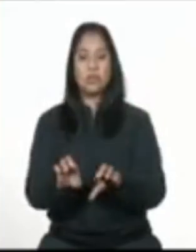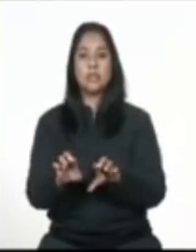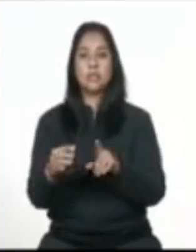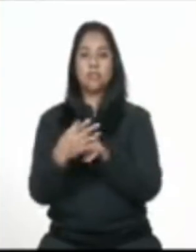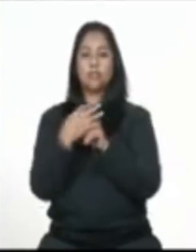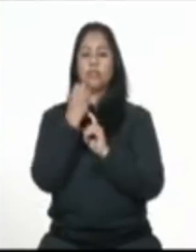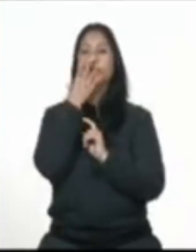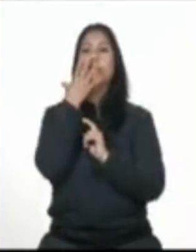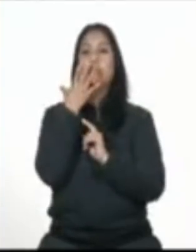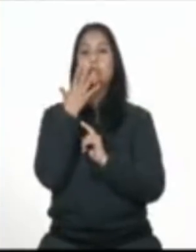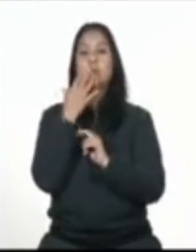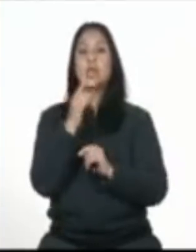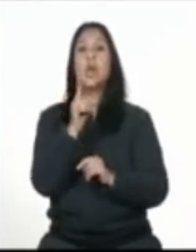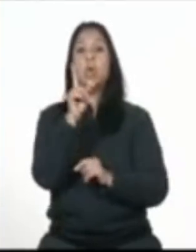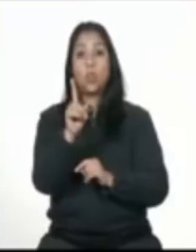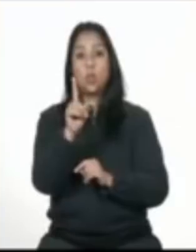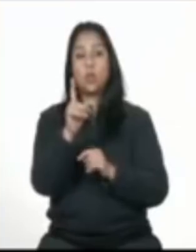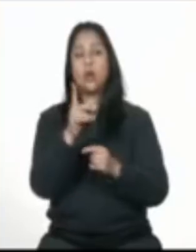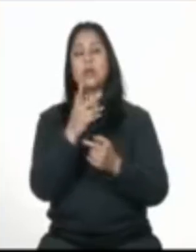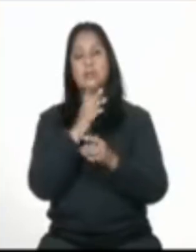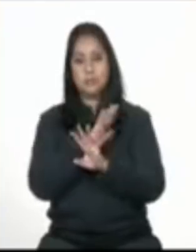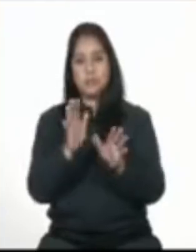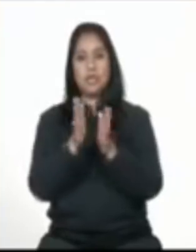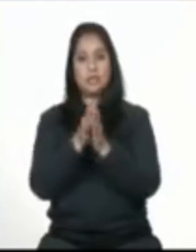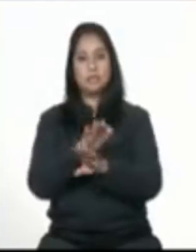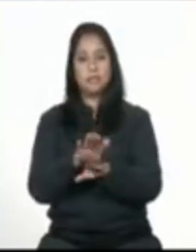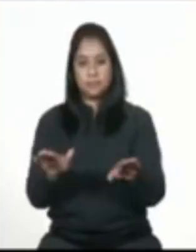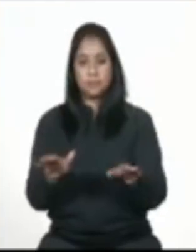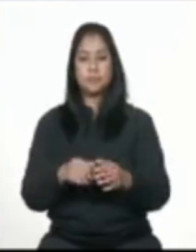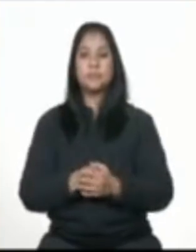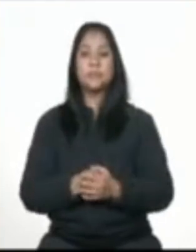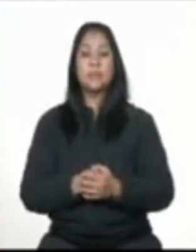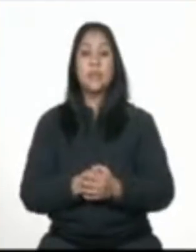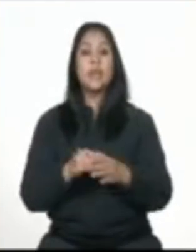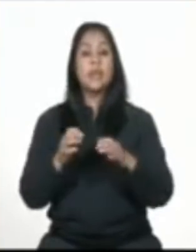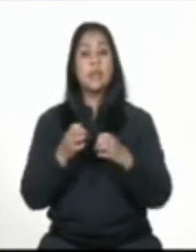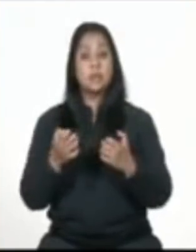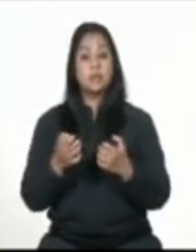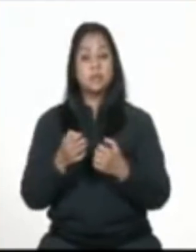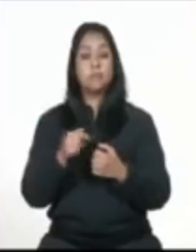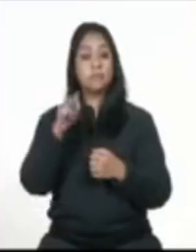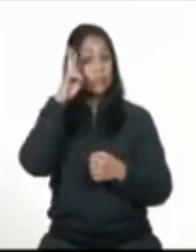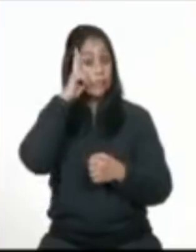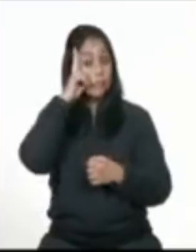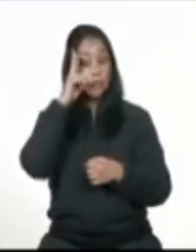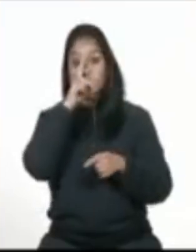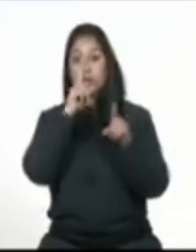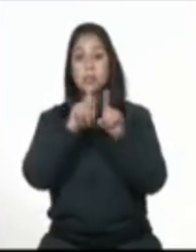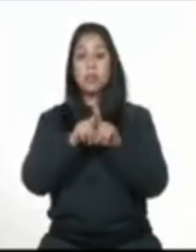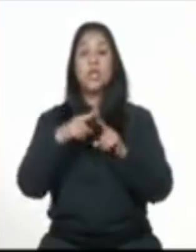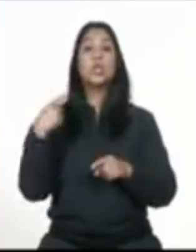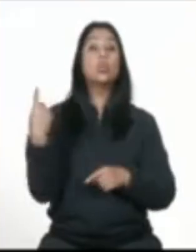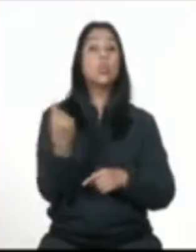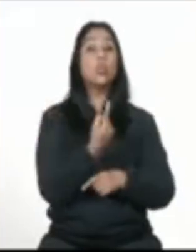contaminadas, de las cuales una de ellas falleció. Le recordamos también que todas las